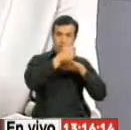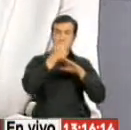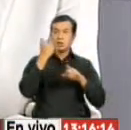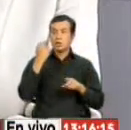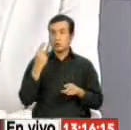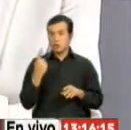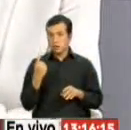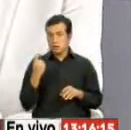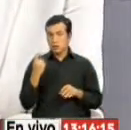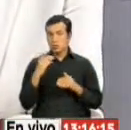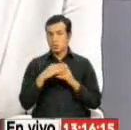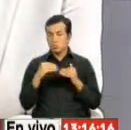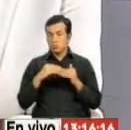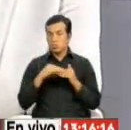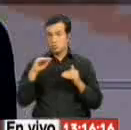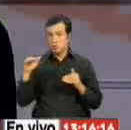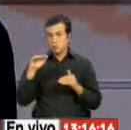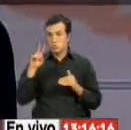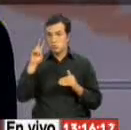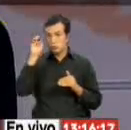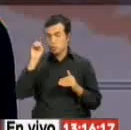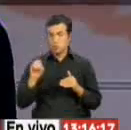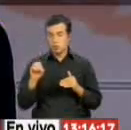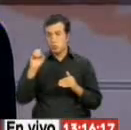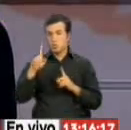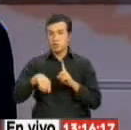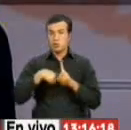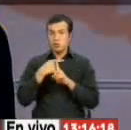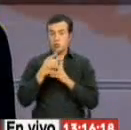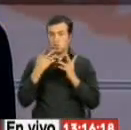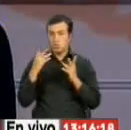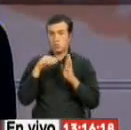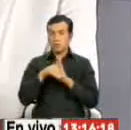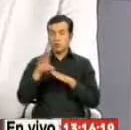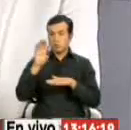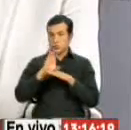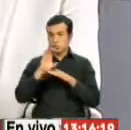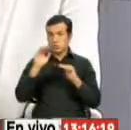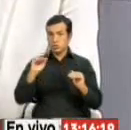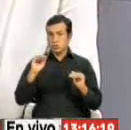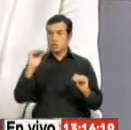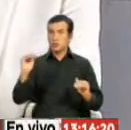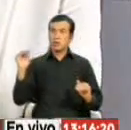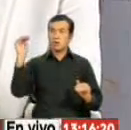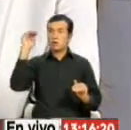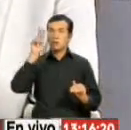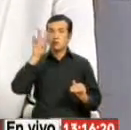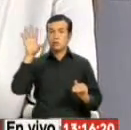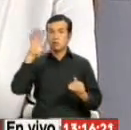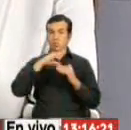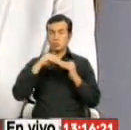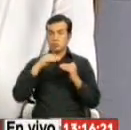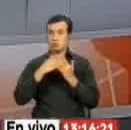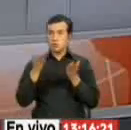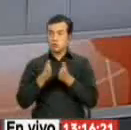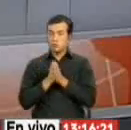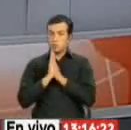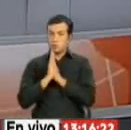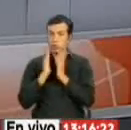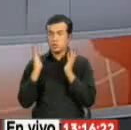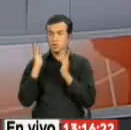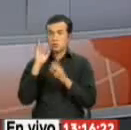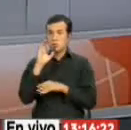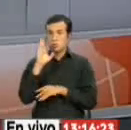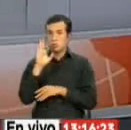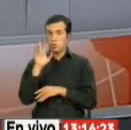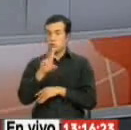de acuerdo al 2% inflación lo que termina el banco central y además los 25 lares que se está pidiendo desde la